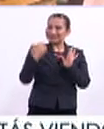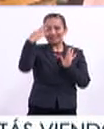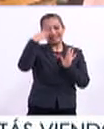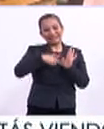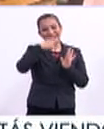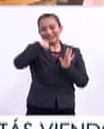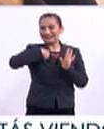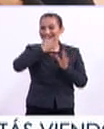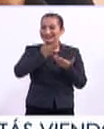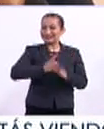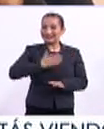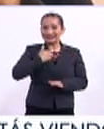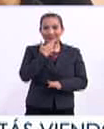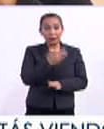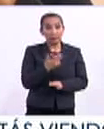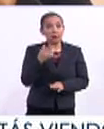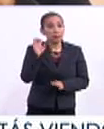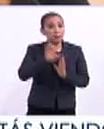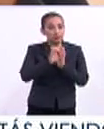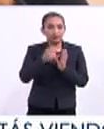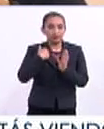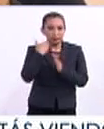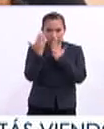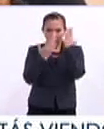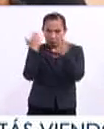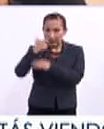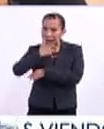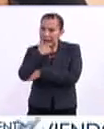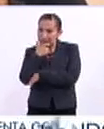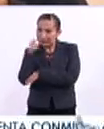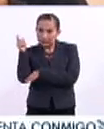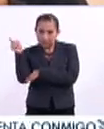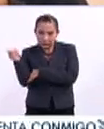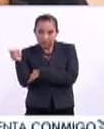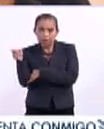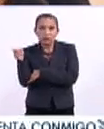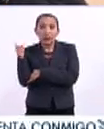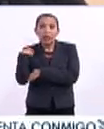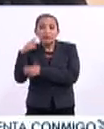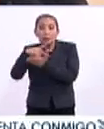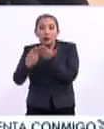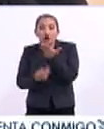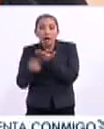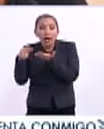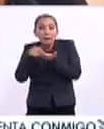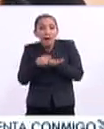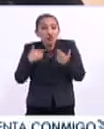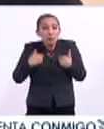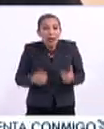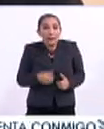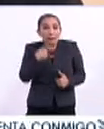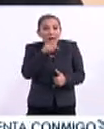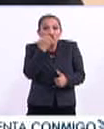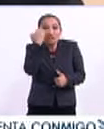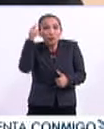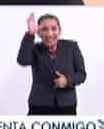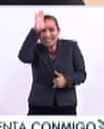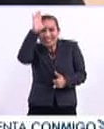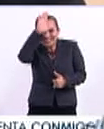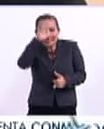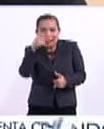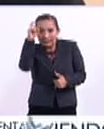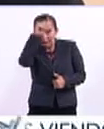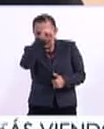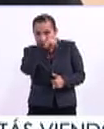de presentación. Aquí, yo estudié, por ejemplo, en Inglaterra, y ese programa era de humanidades, pero en una escuela de ciencia